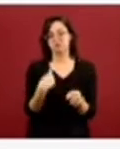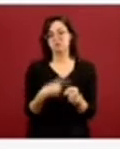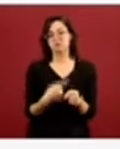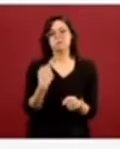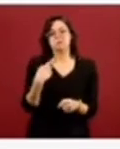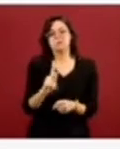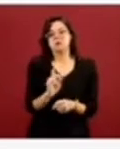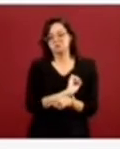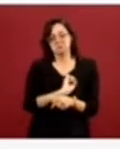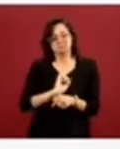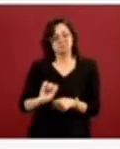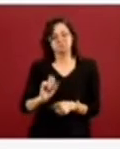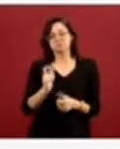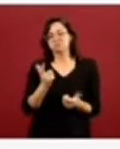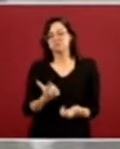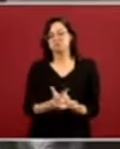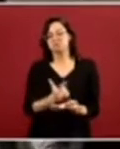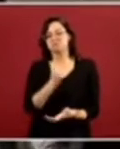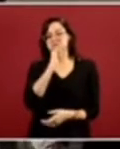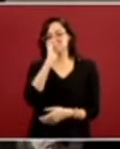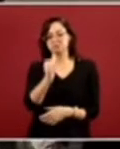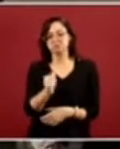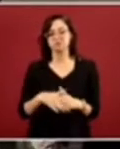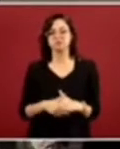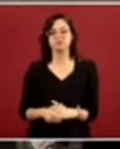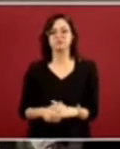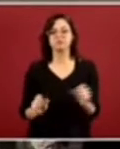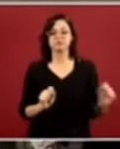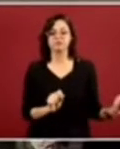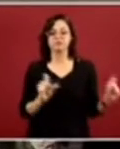pero enfermedad no complicada. La siguiente.